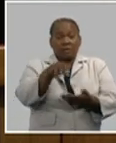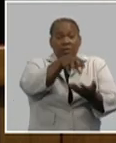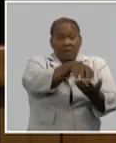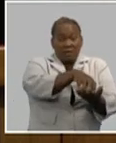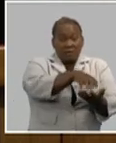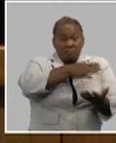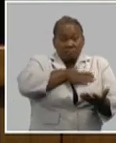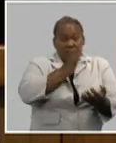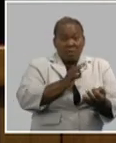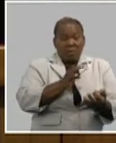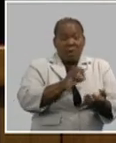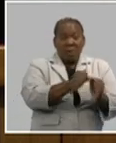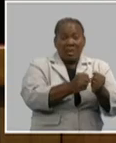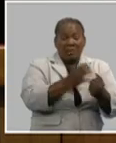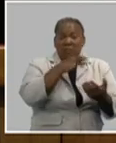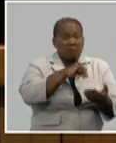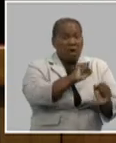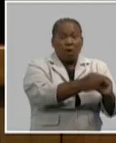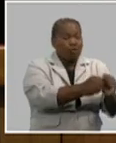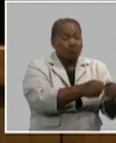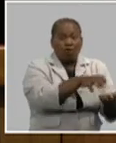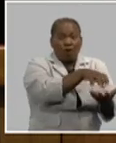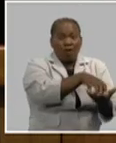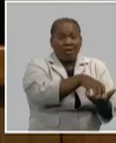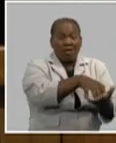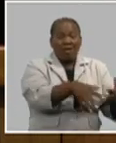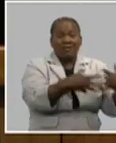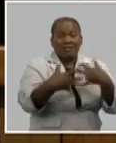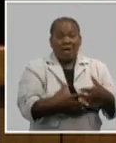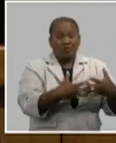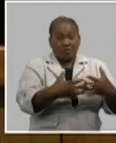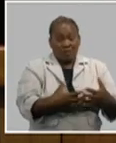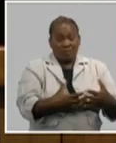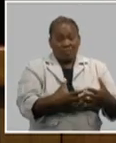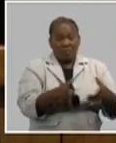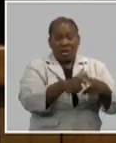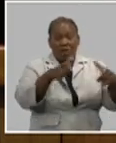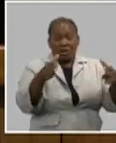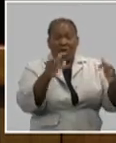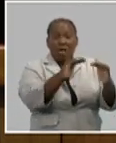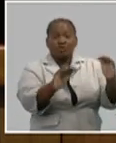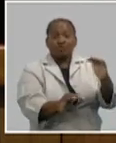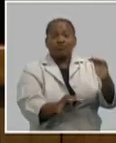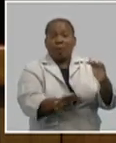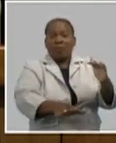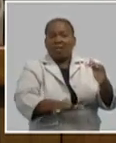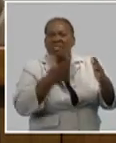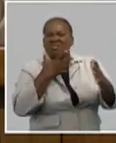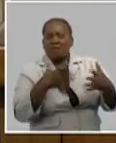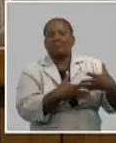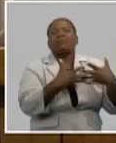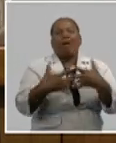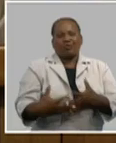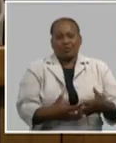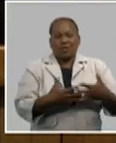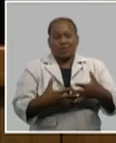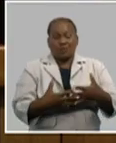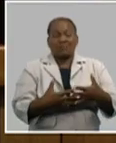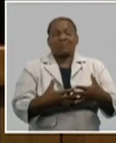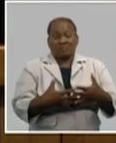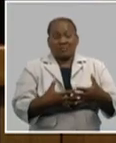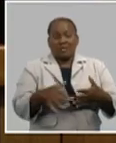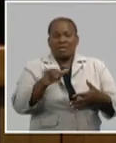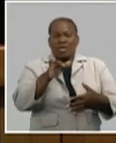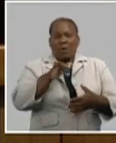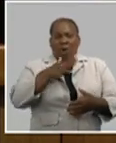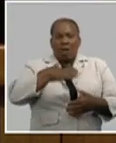propios territorios, pues con frecuencia a estas se subordinan dócilmente a Washington, como si viviéramos en un